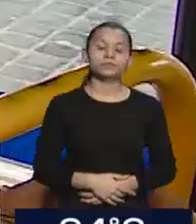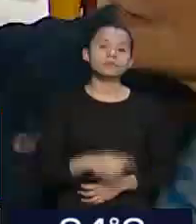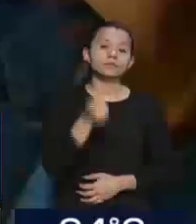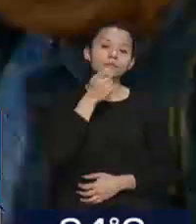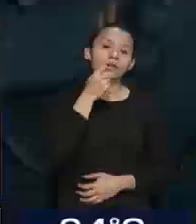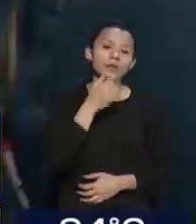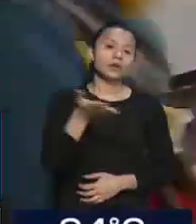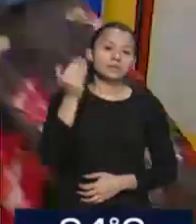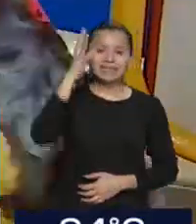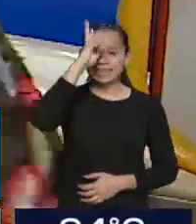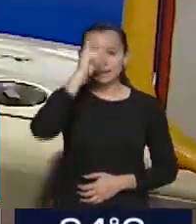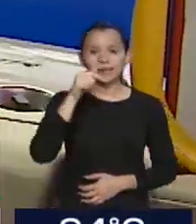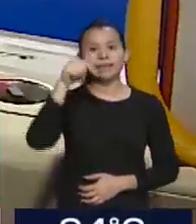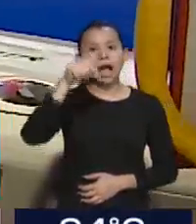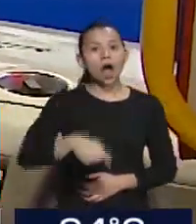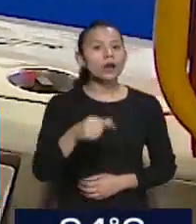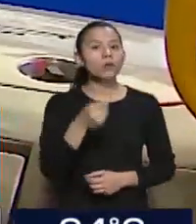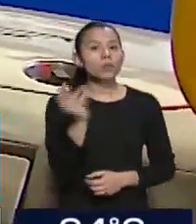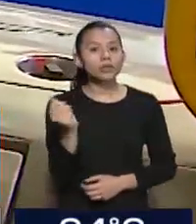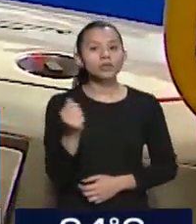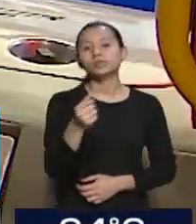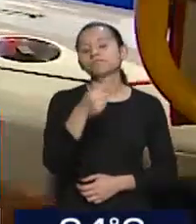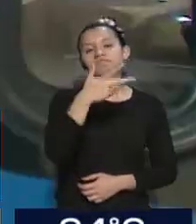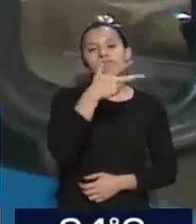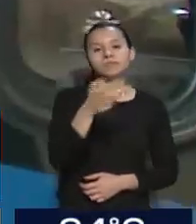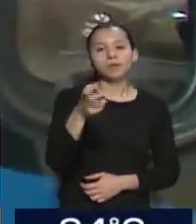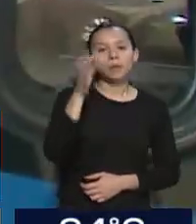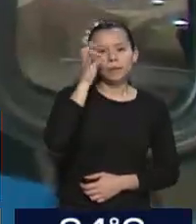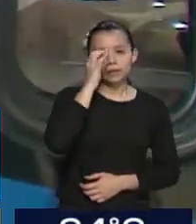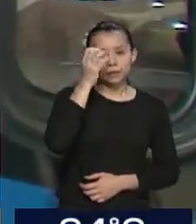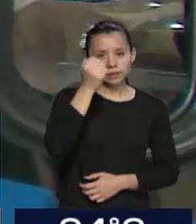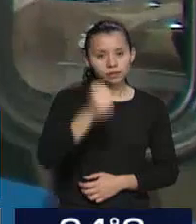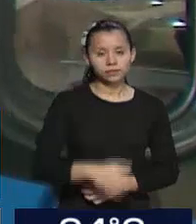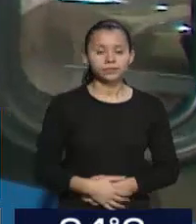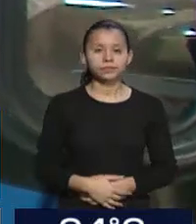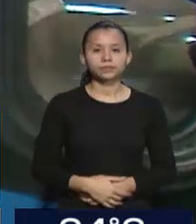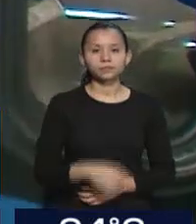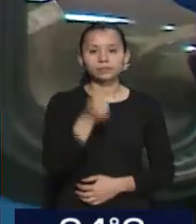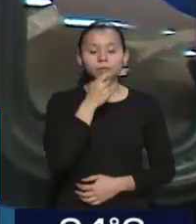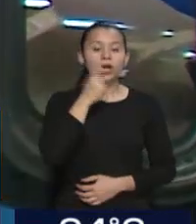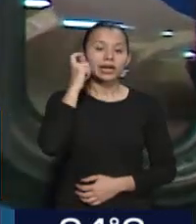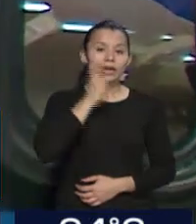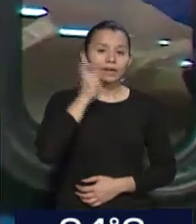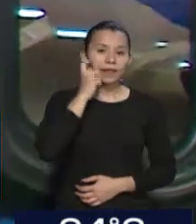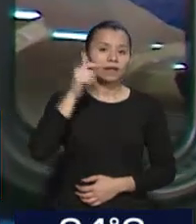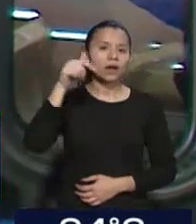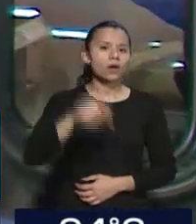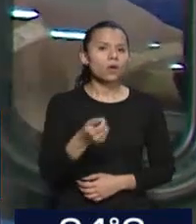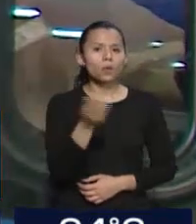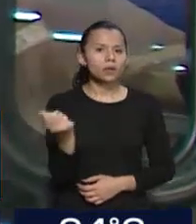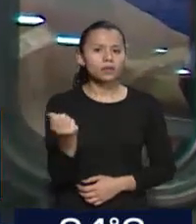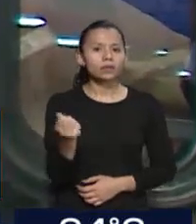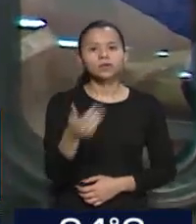jueves 430 pesos. En el caso de Rivadavia, valía 350 y hoy subió a 500